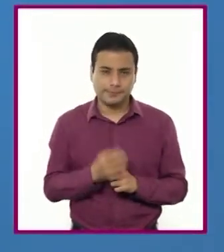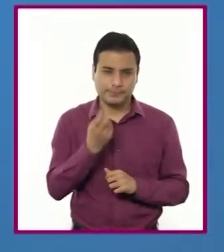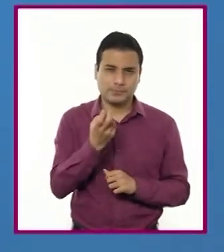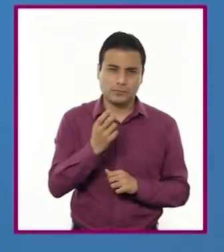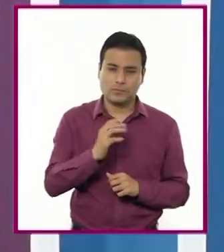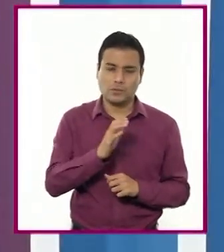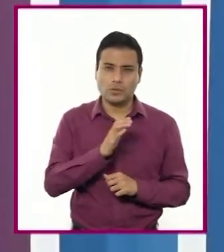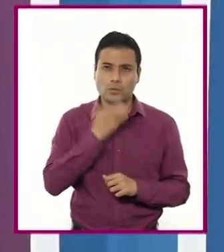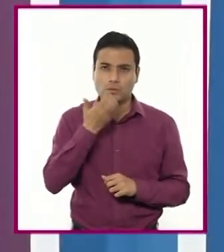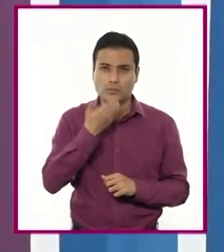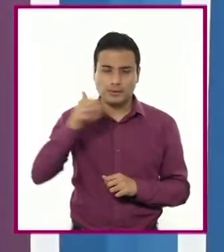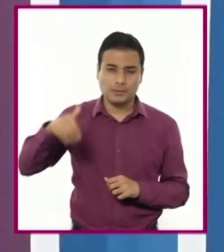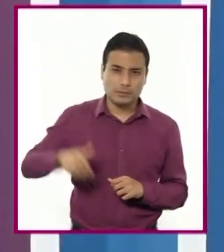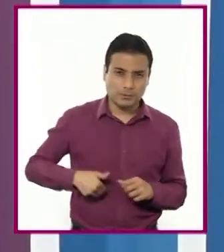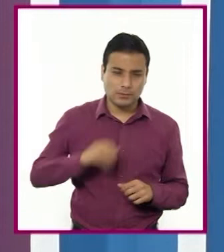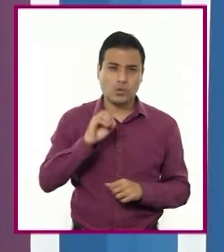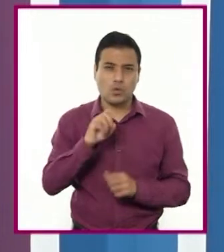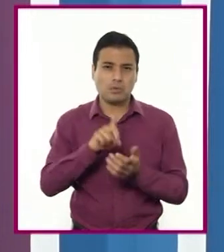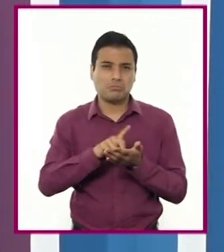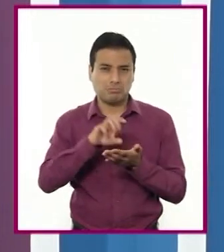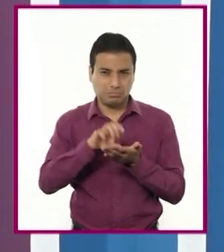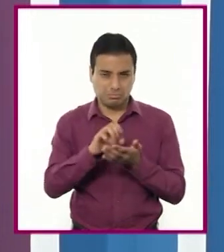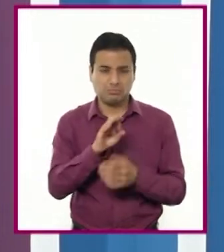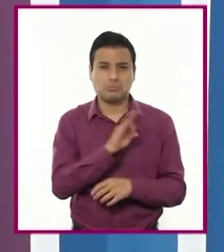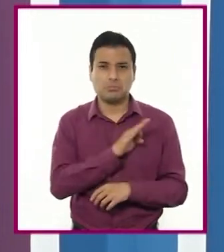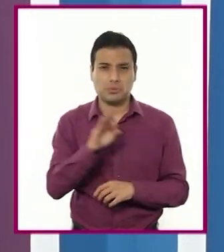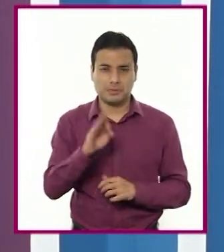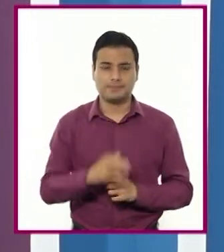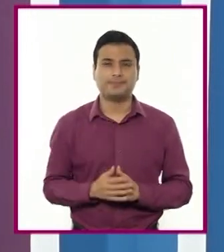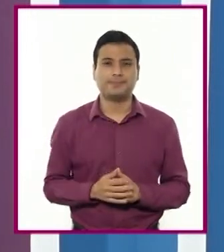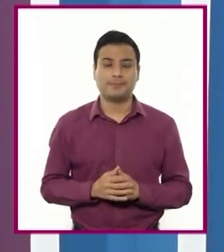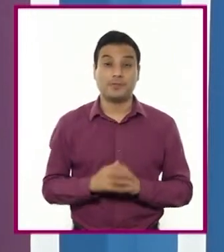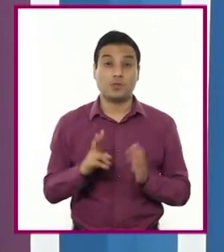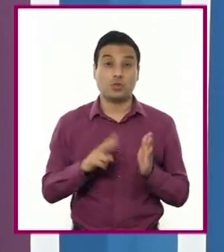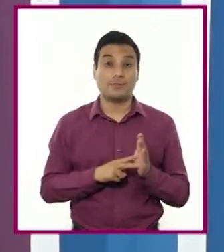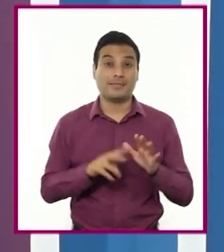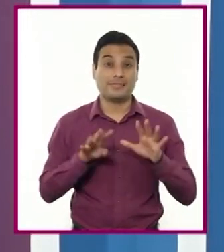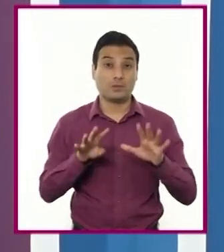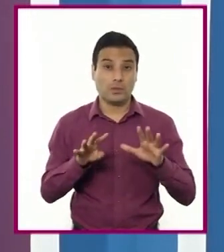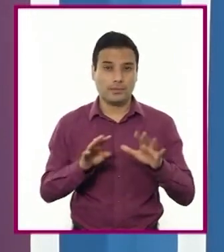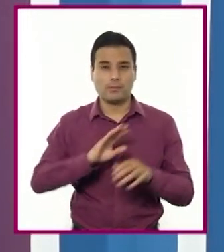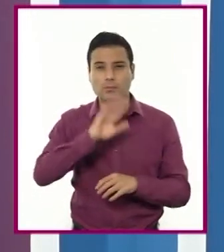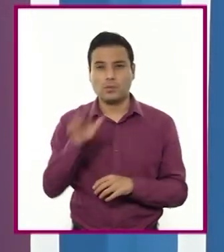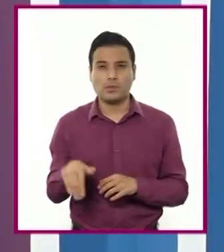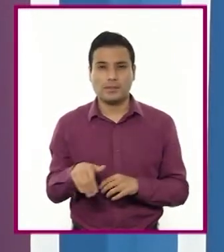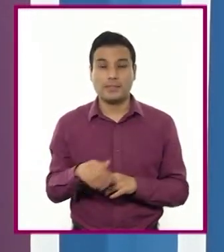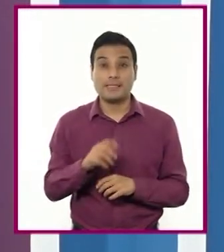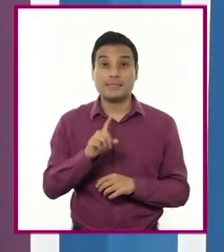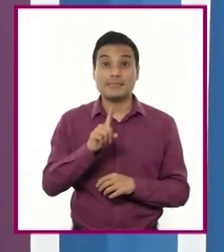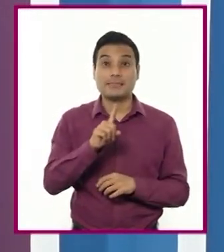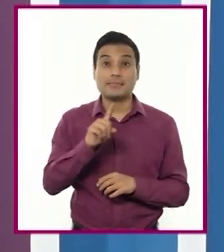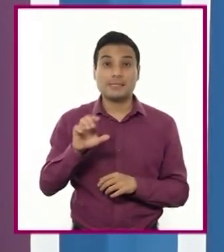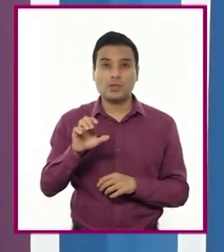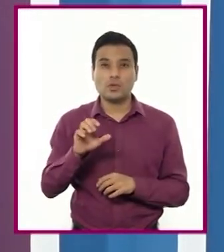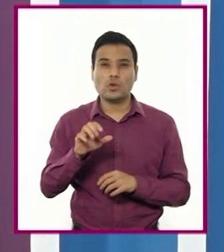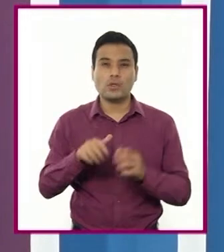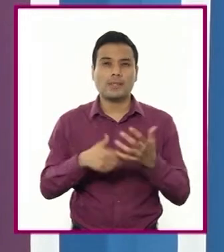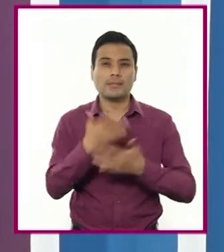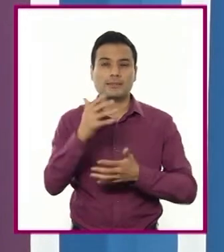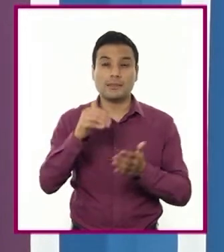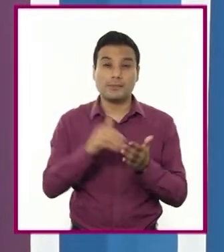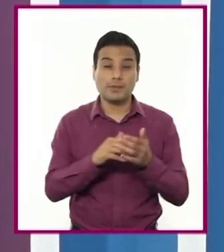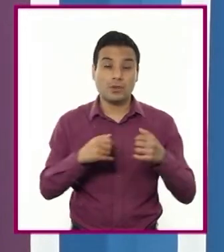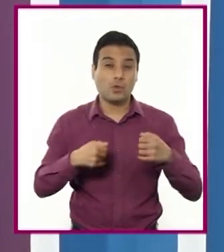o discapacidad entre los y las adolescentes. En 2019 murieron más de 115,000 adolescentes